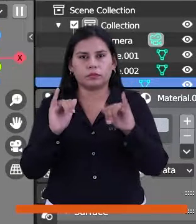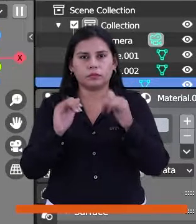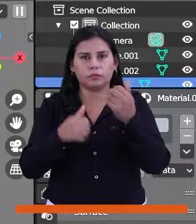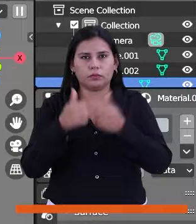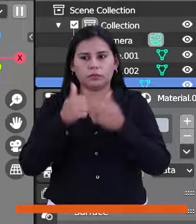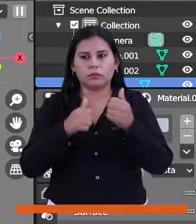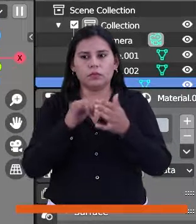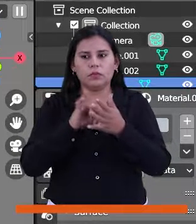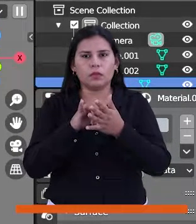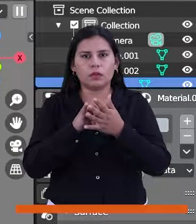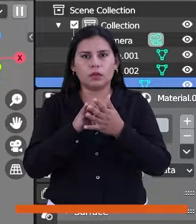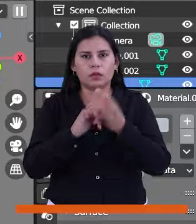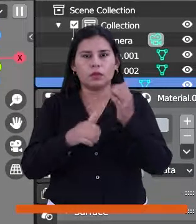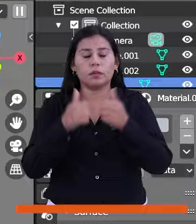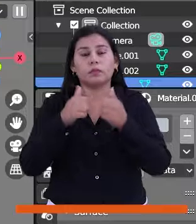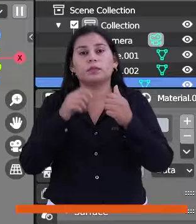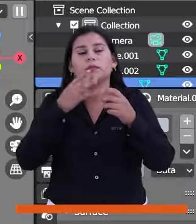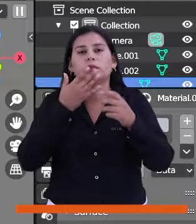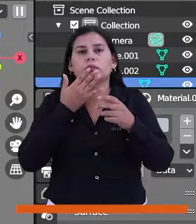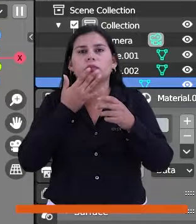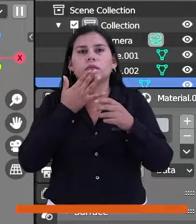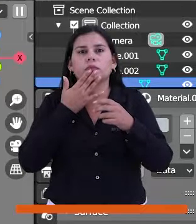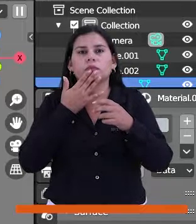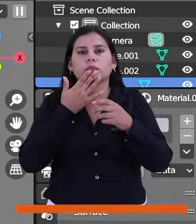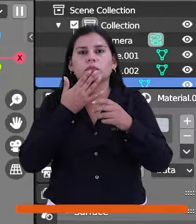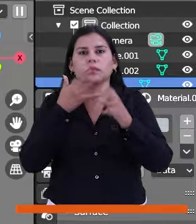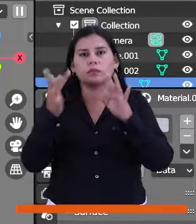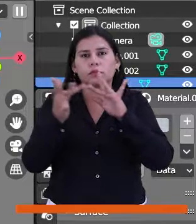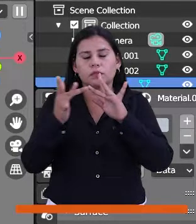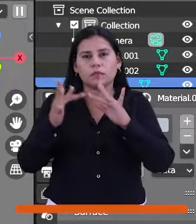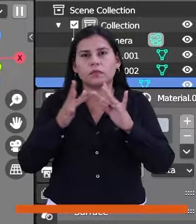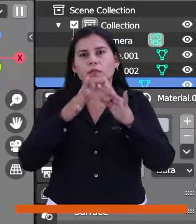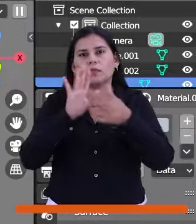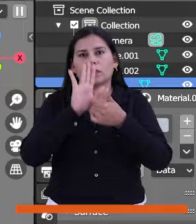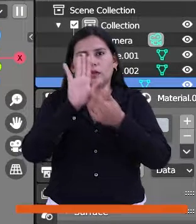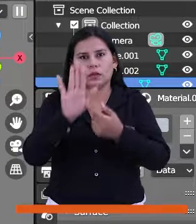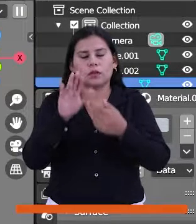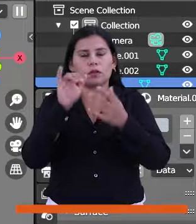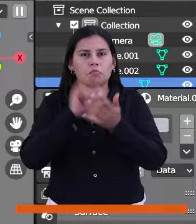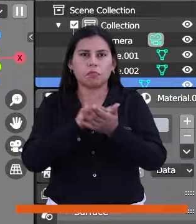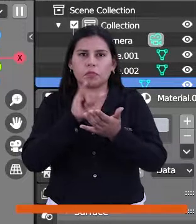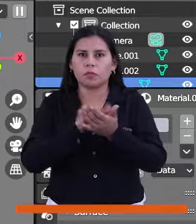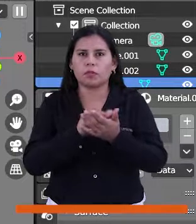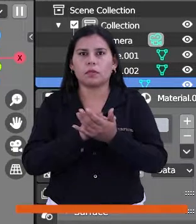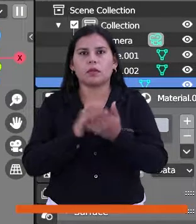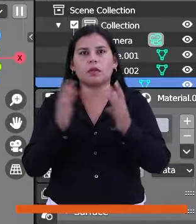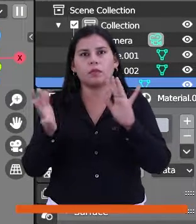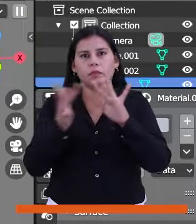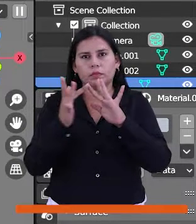y el nodo que está de color verde pues nos muestra